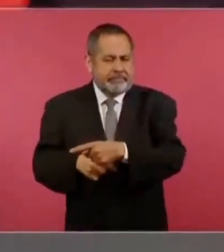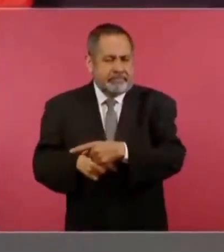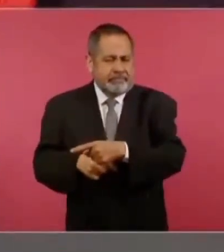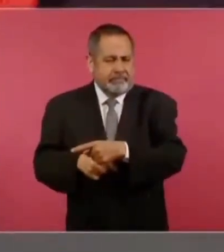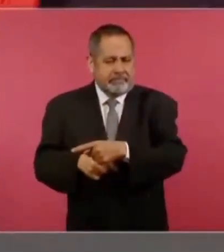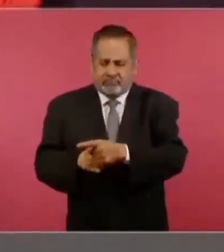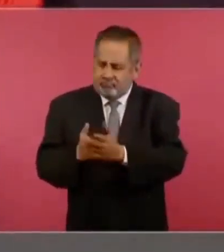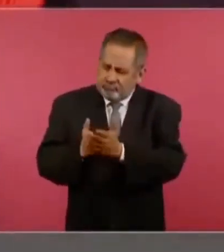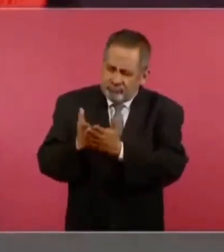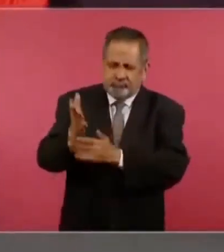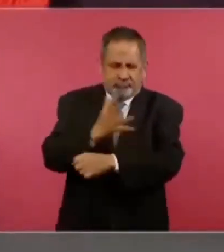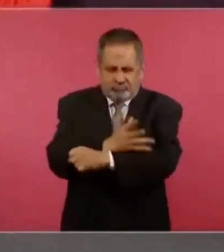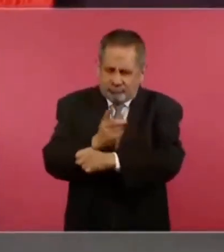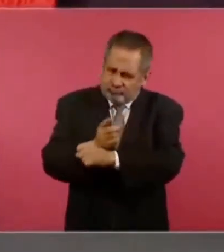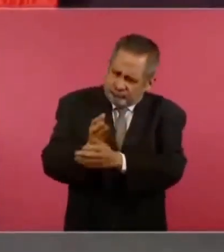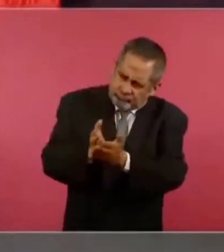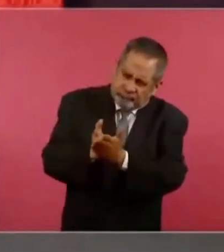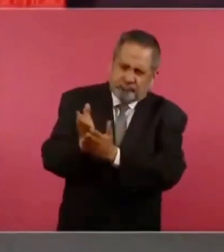recto,